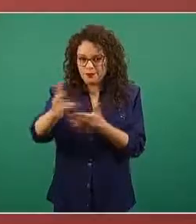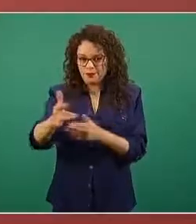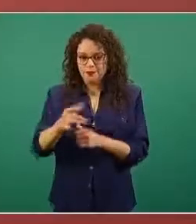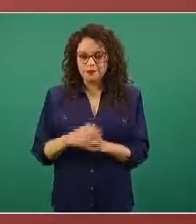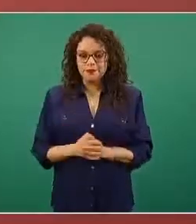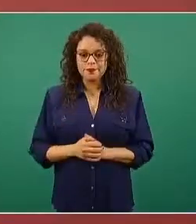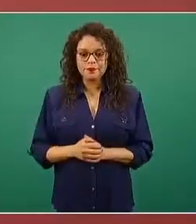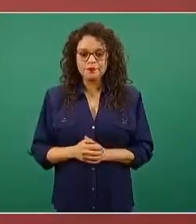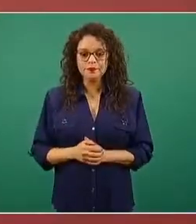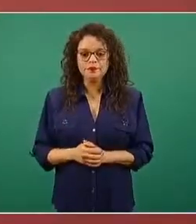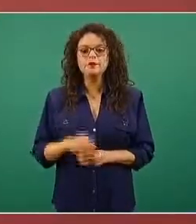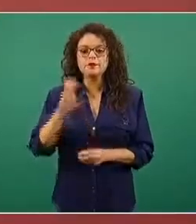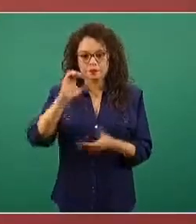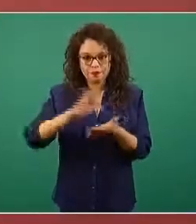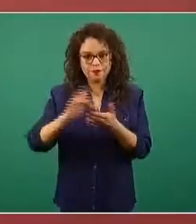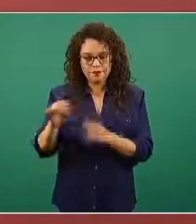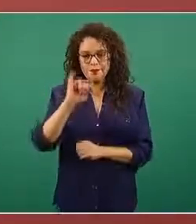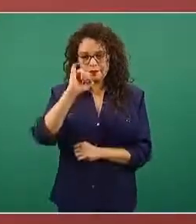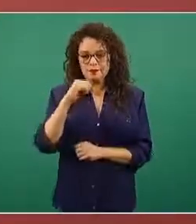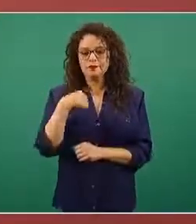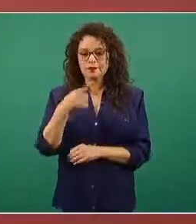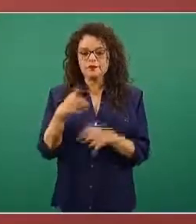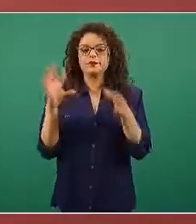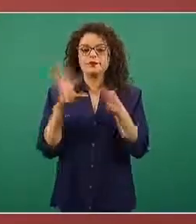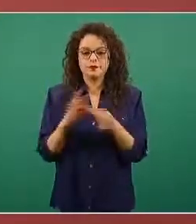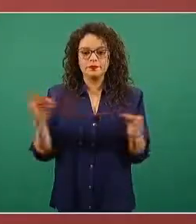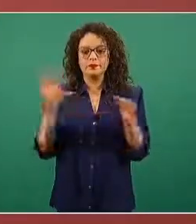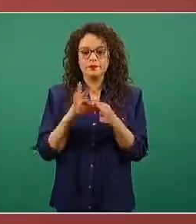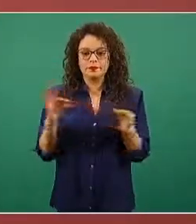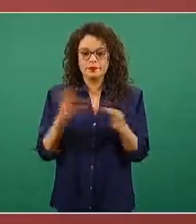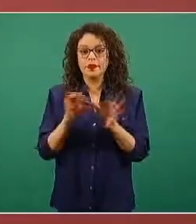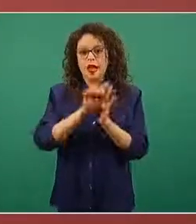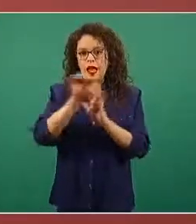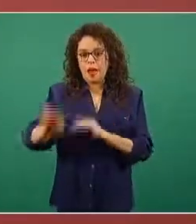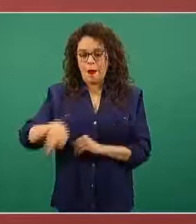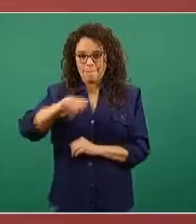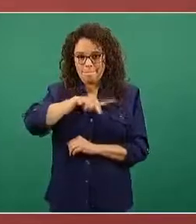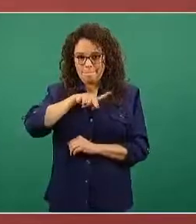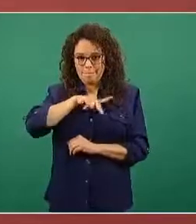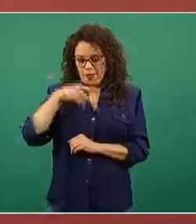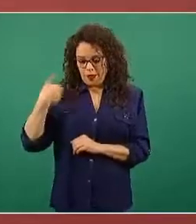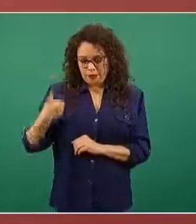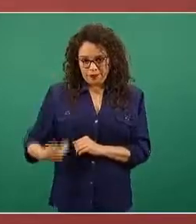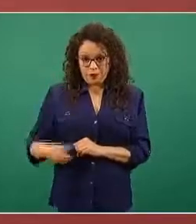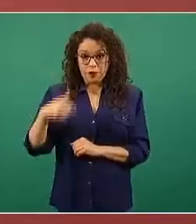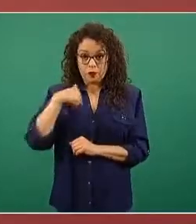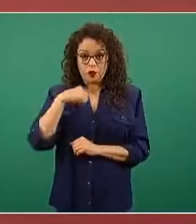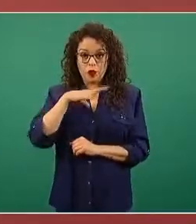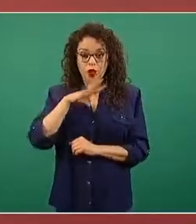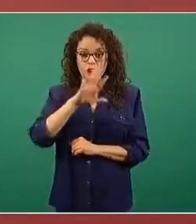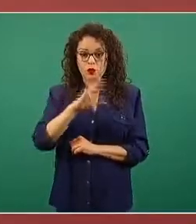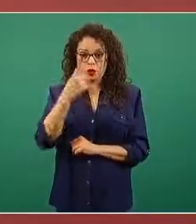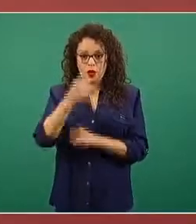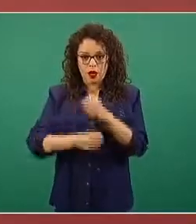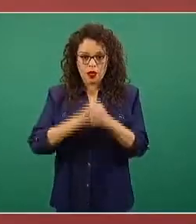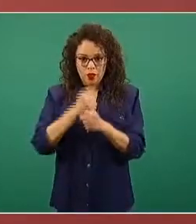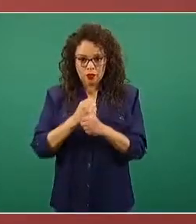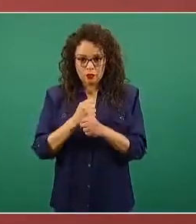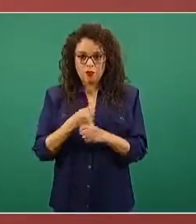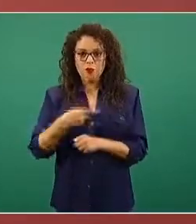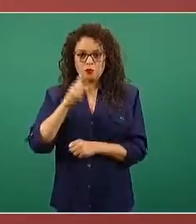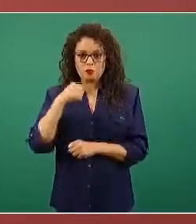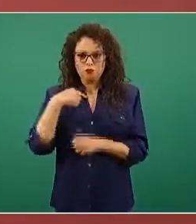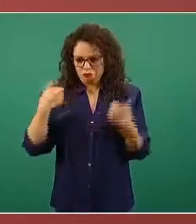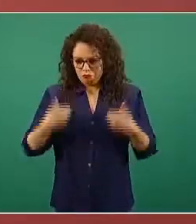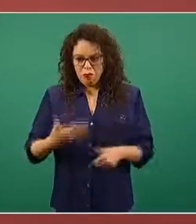Igual aquí, efectivamente, voy a ilustrar con mi caso. Yo tengo 51 años, afortunadamente gozo de buena